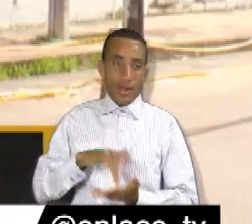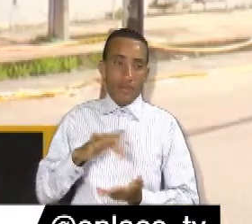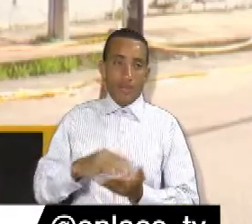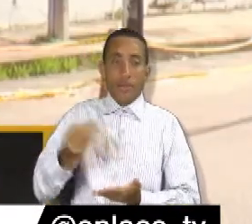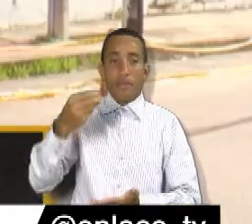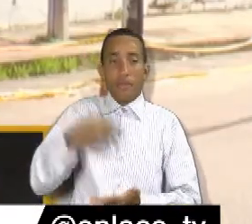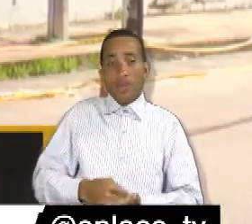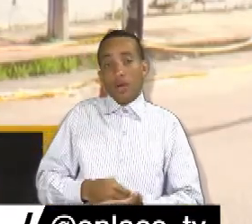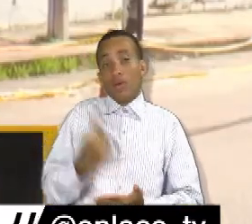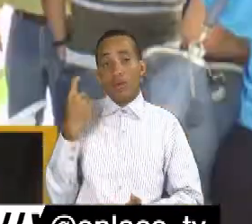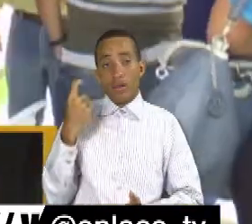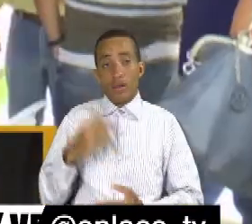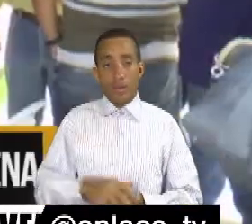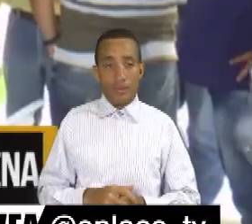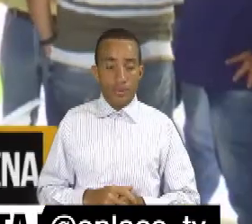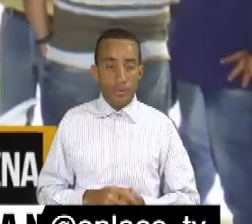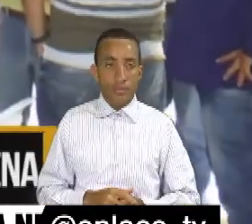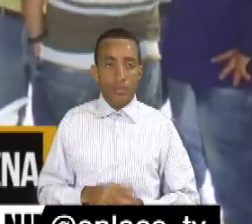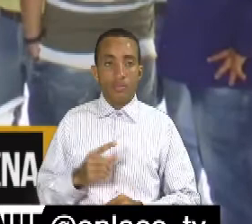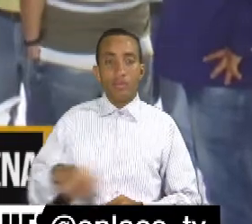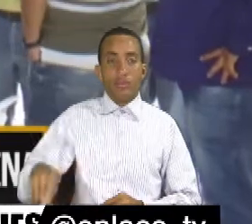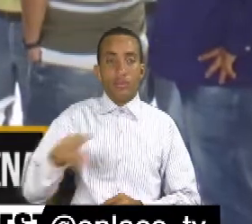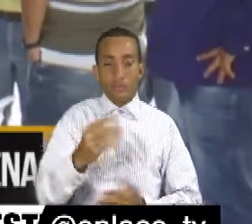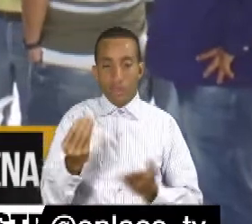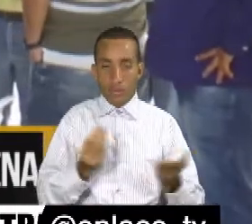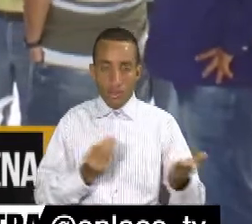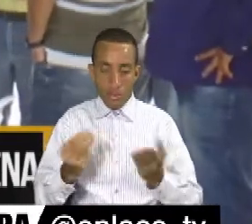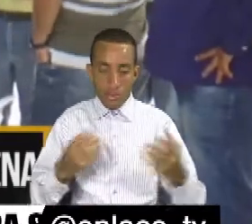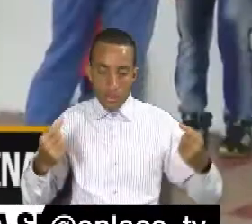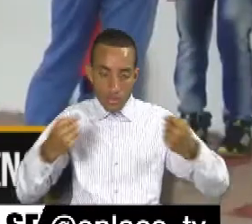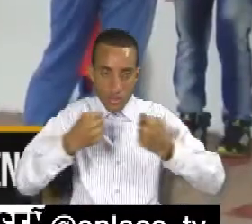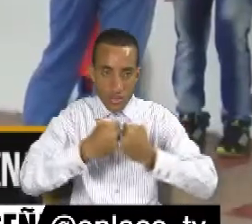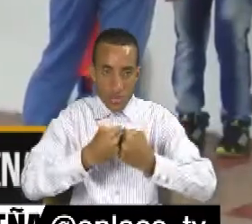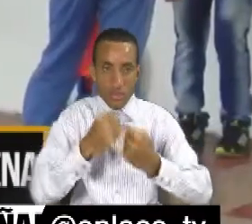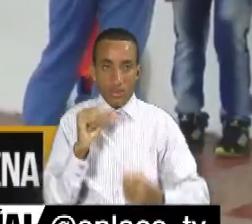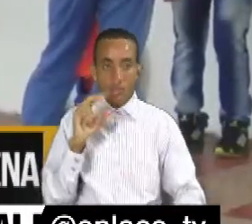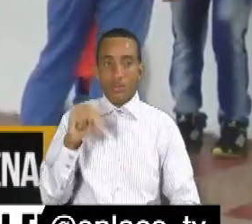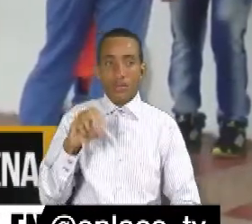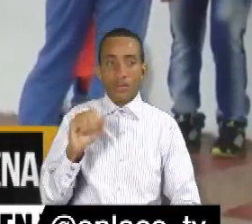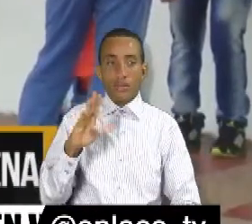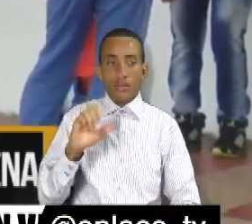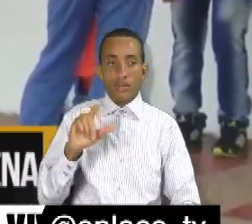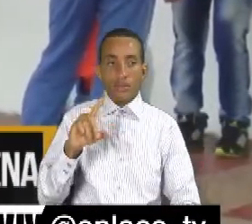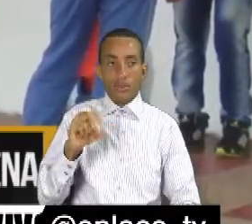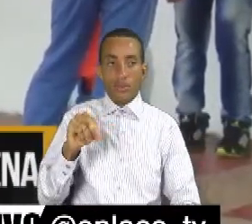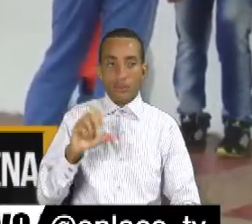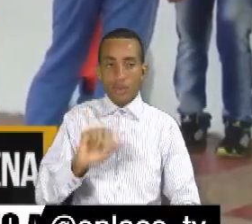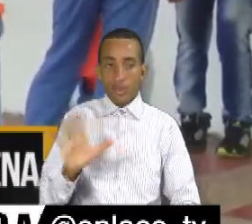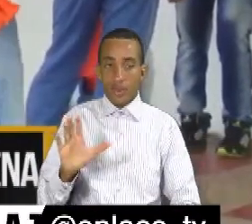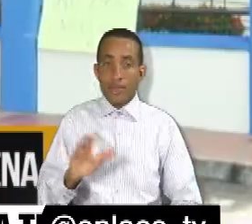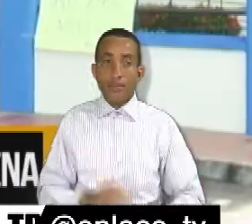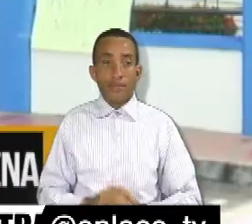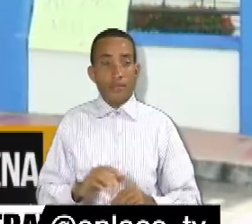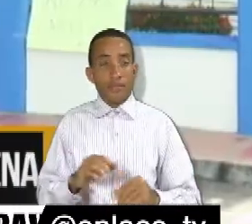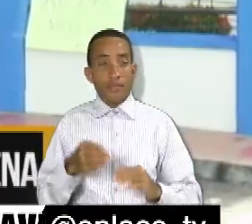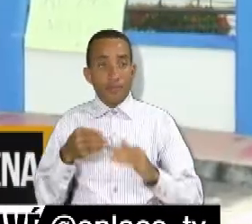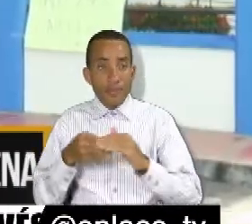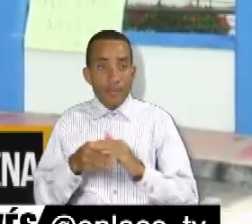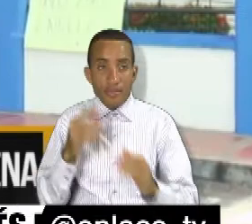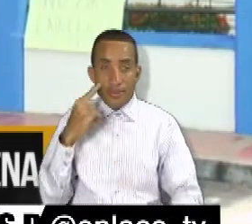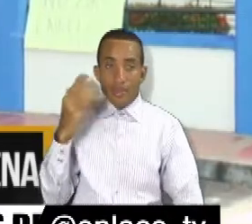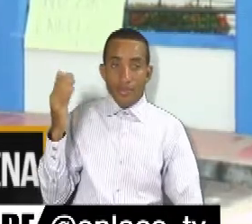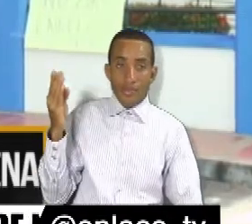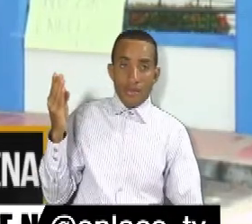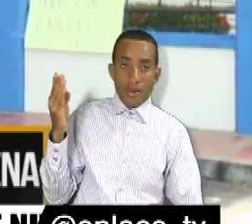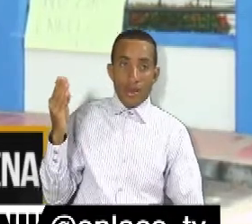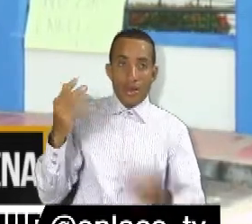consecutivo, trabajadores que prestaron su servicio al consorcio Navelena bloquean las entradas de la sede principal de Cor Magdalena en Barranca Bermeja, exigiendo el